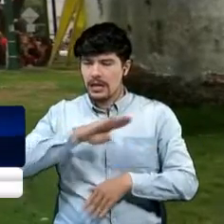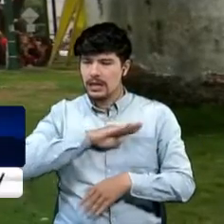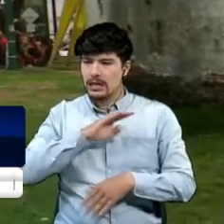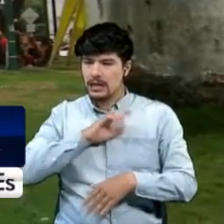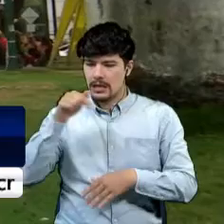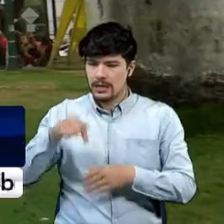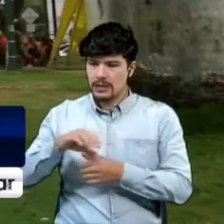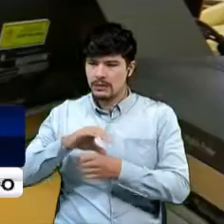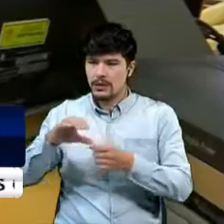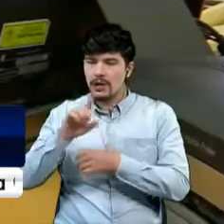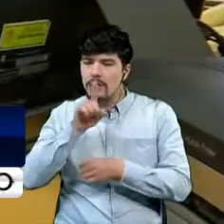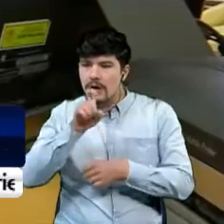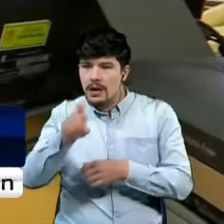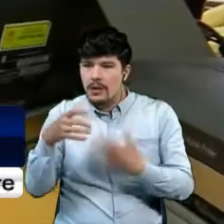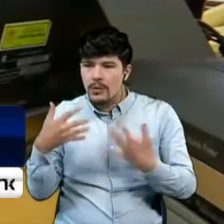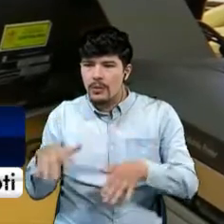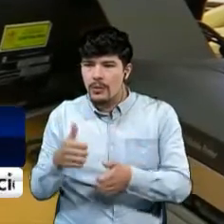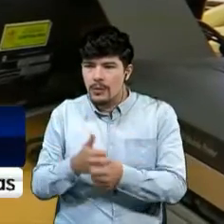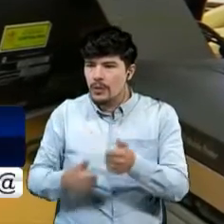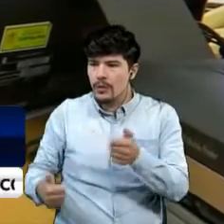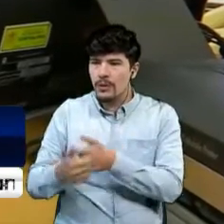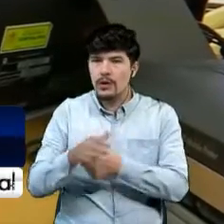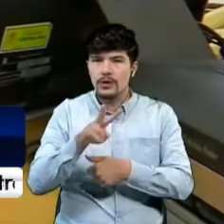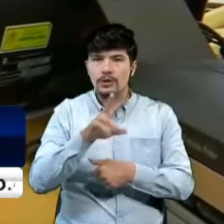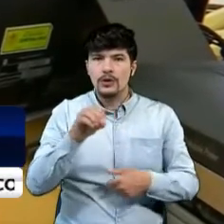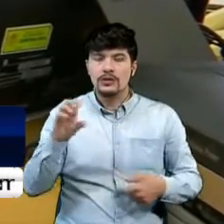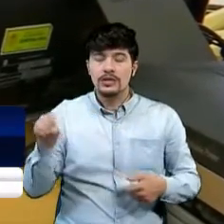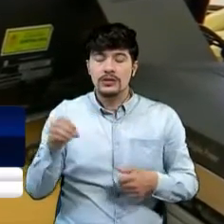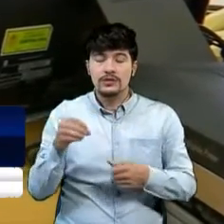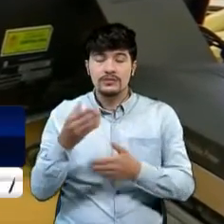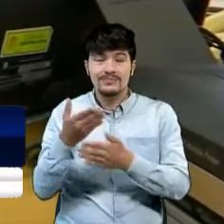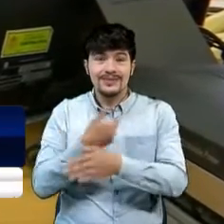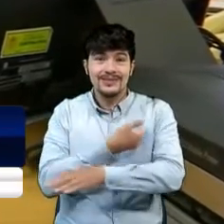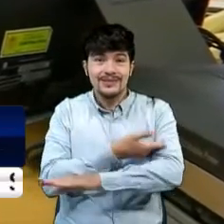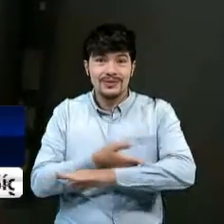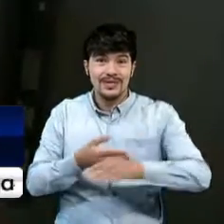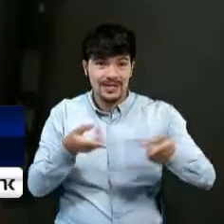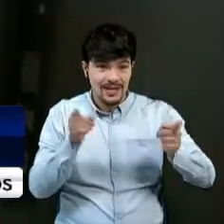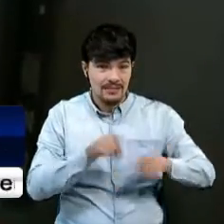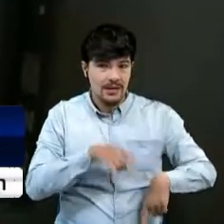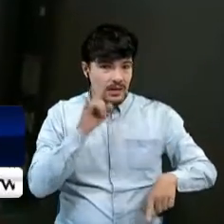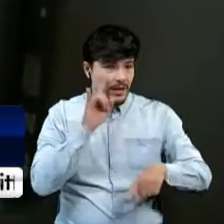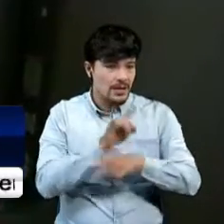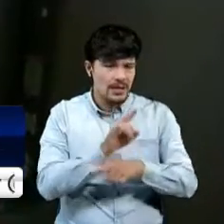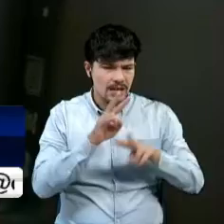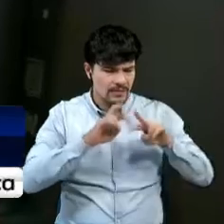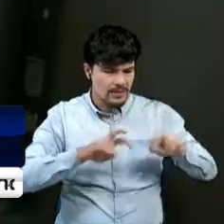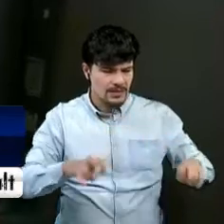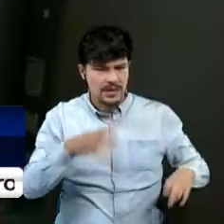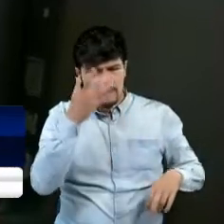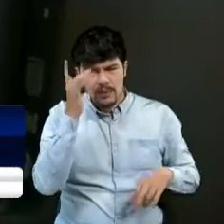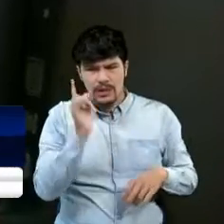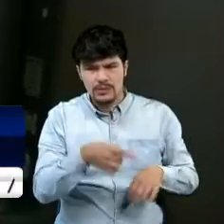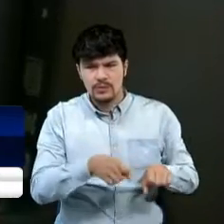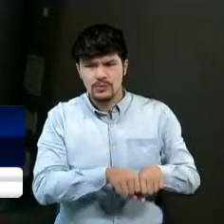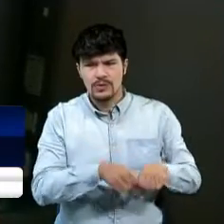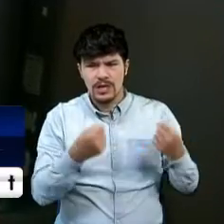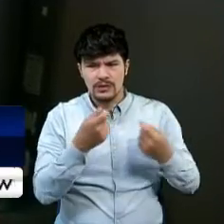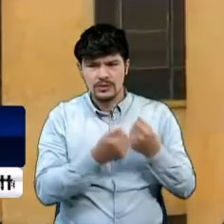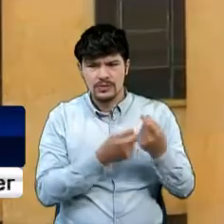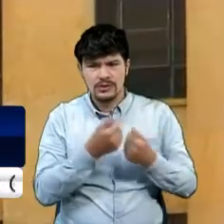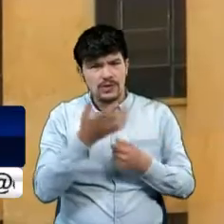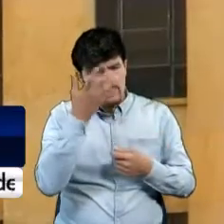de bucaramanga adelantó 200 millones de pesos y la contraloría municipal investiga un presunto daño fiscal